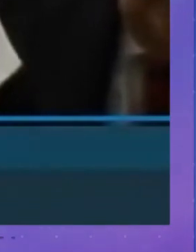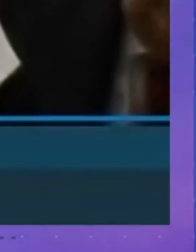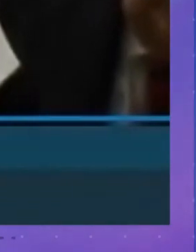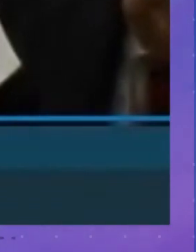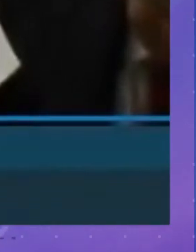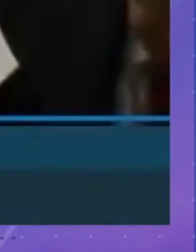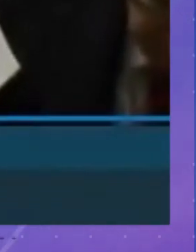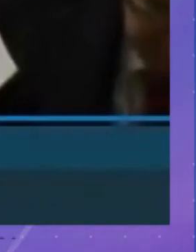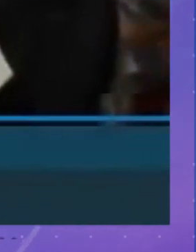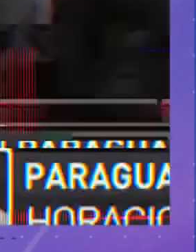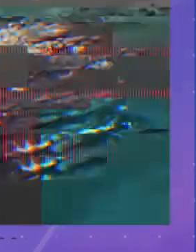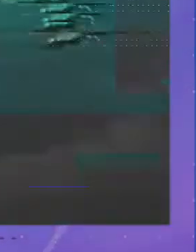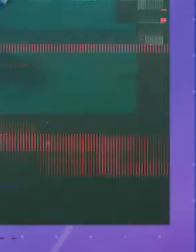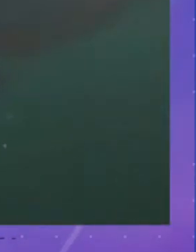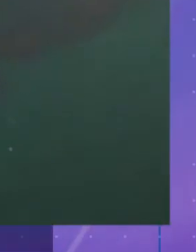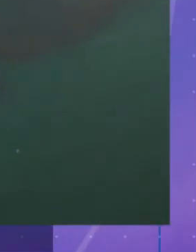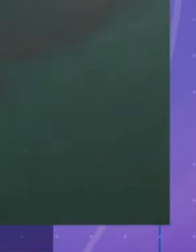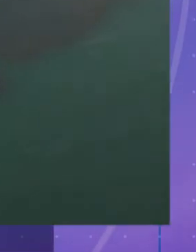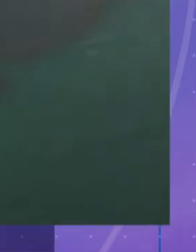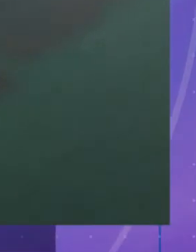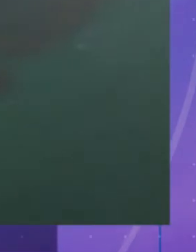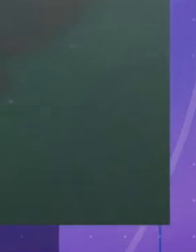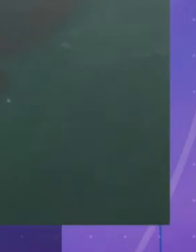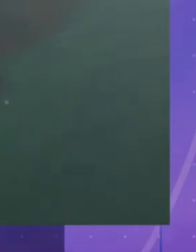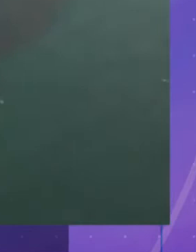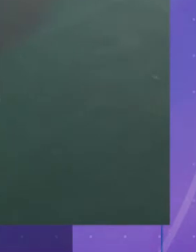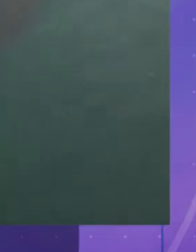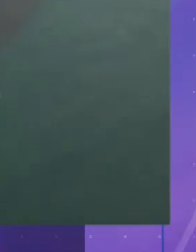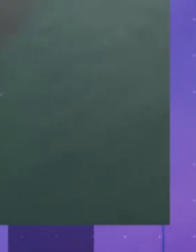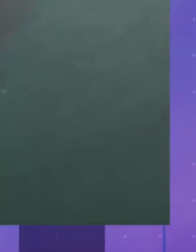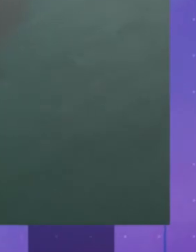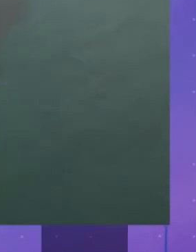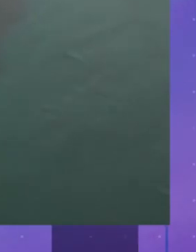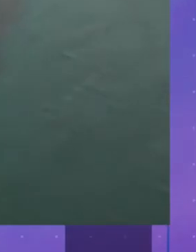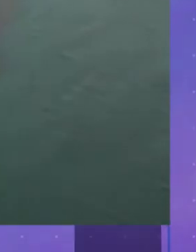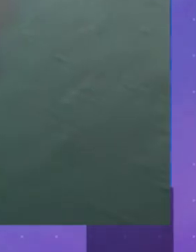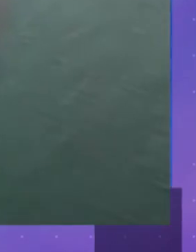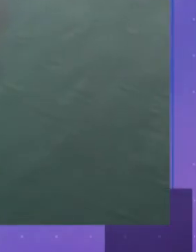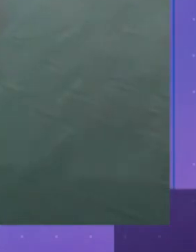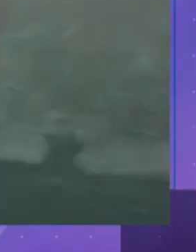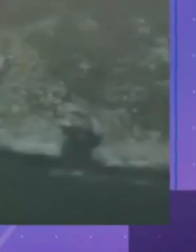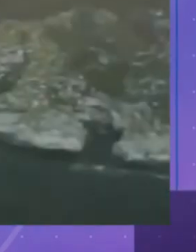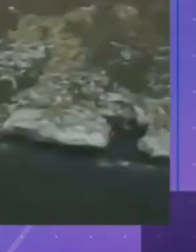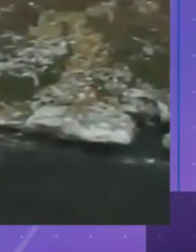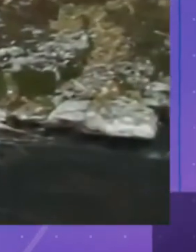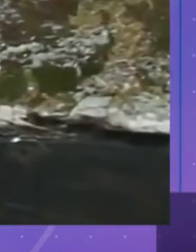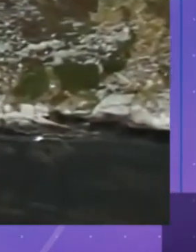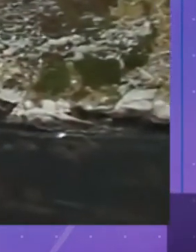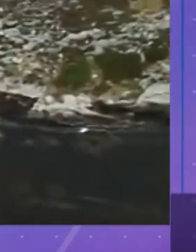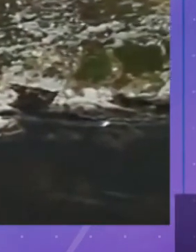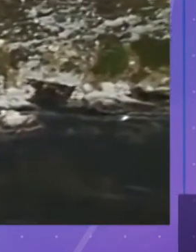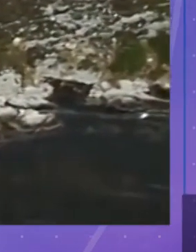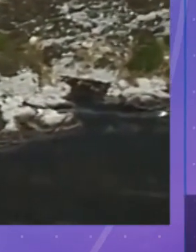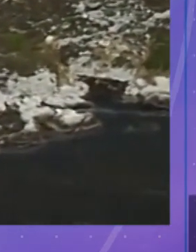fue una declaración sobre la exploración de hidrocarburos en la plataforma continental argentina, en la proximidad de las Islas Malvinas.